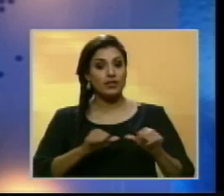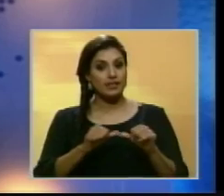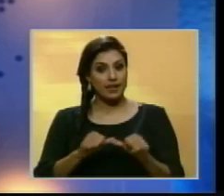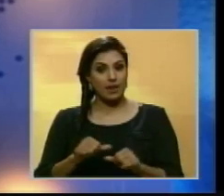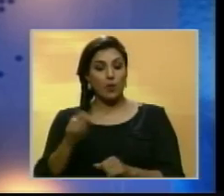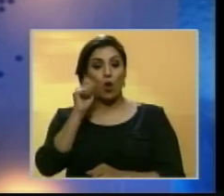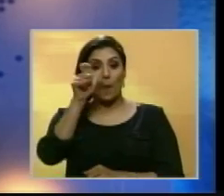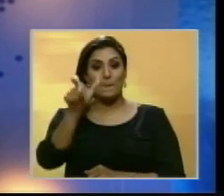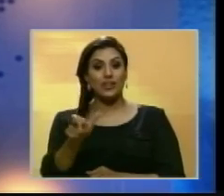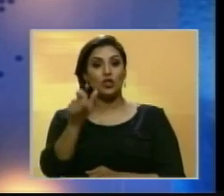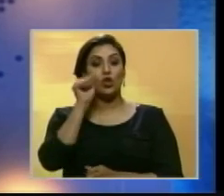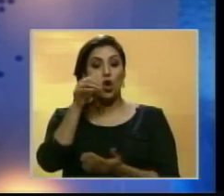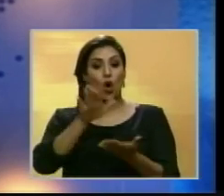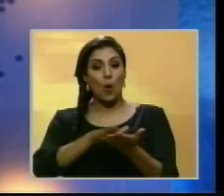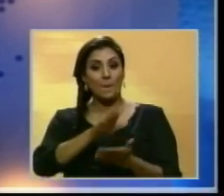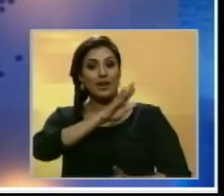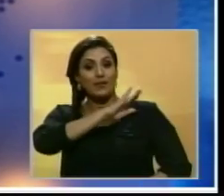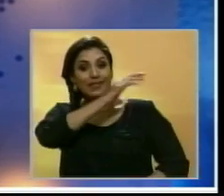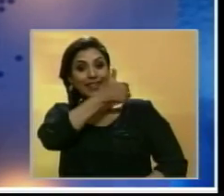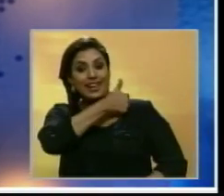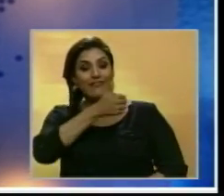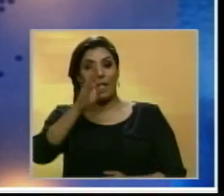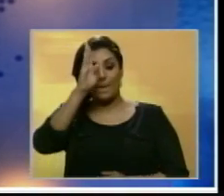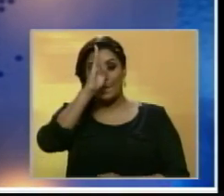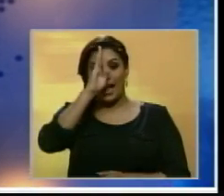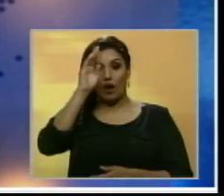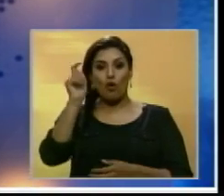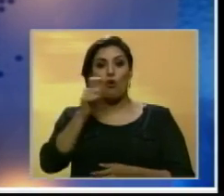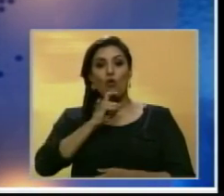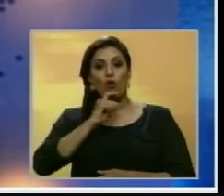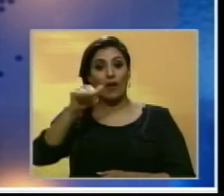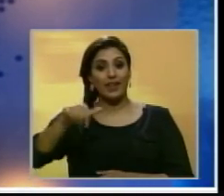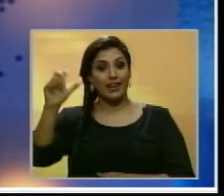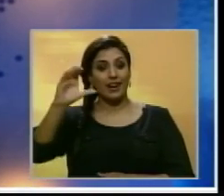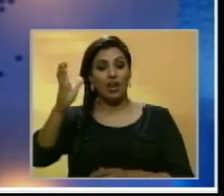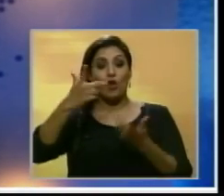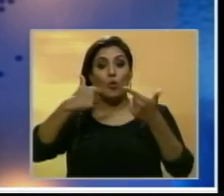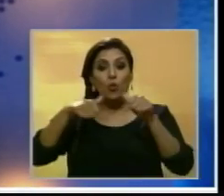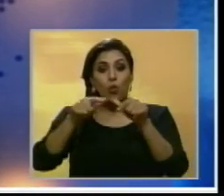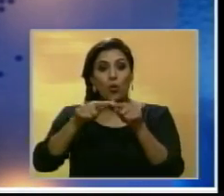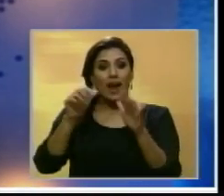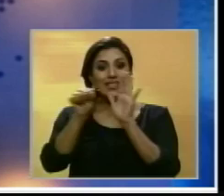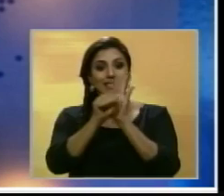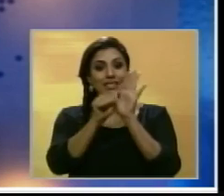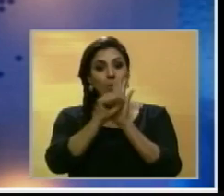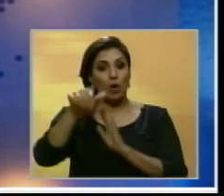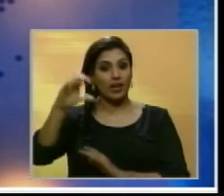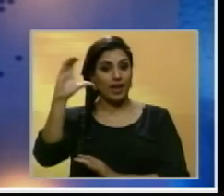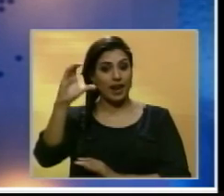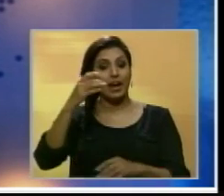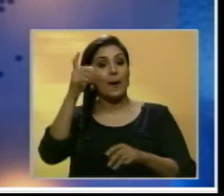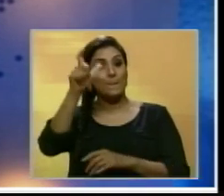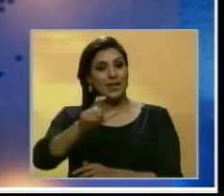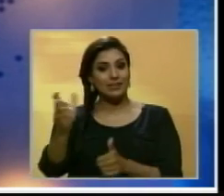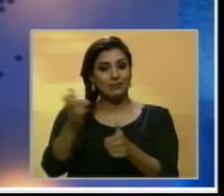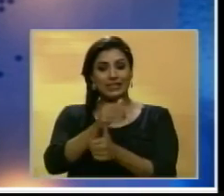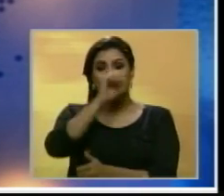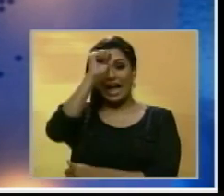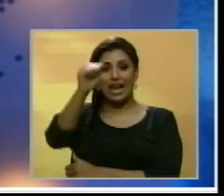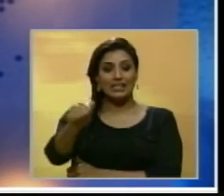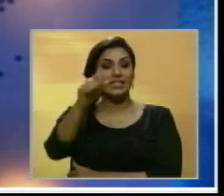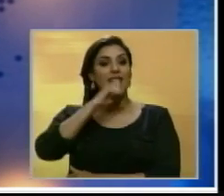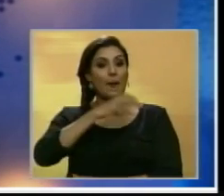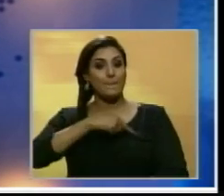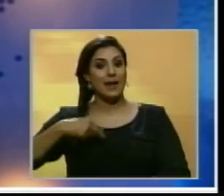Continuamos. El cadáver de un gerente del Banco del Tesoro fue localizado sin vida en plena vía del sector Los Símbolos aquí en Caracas. La víctima fue asesinada